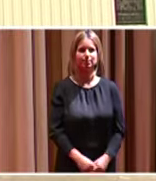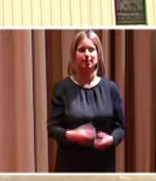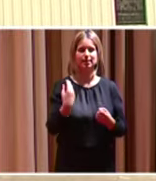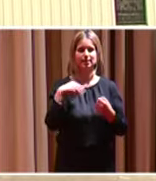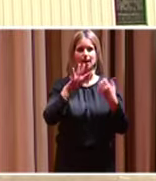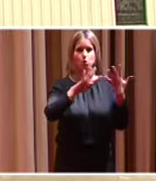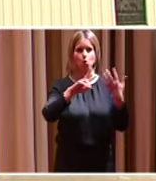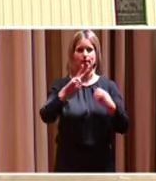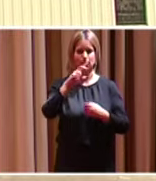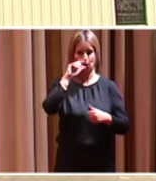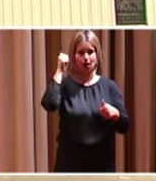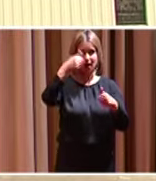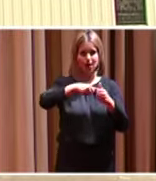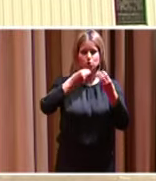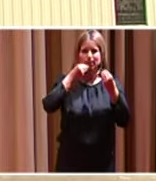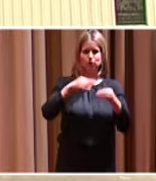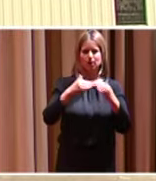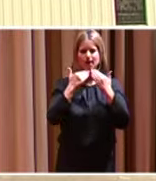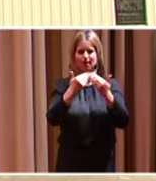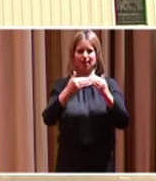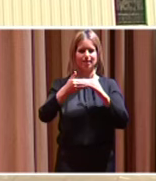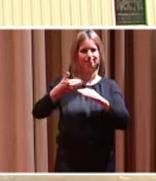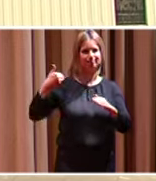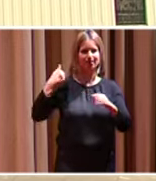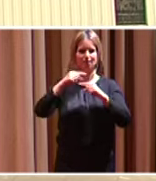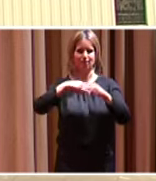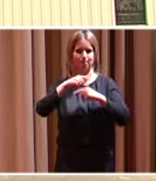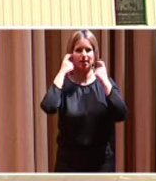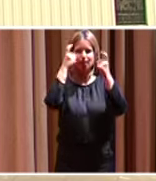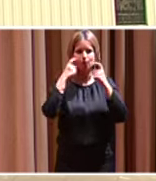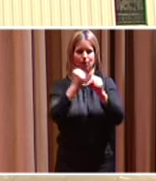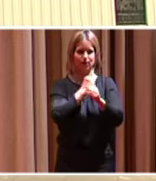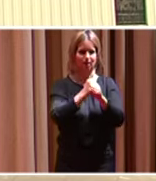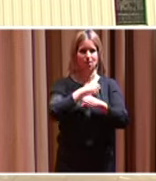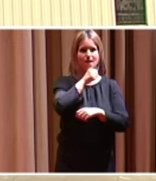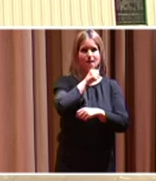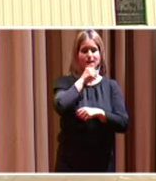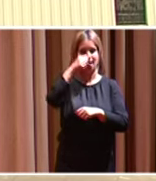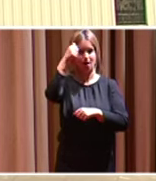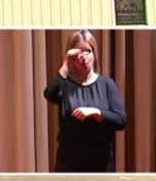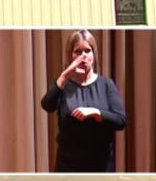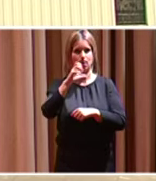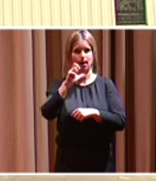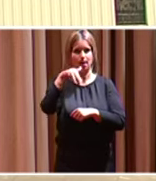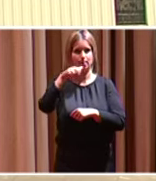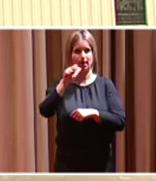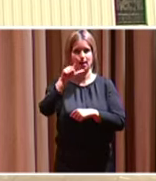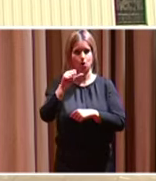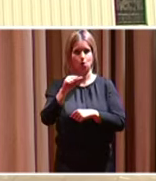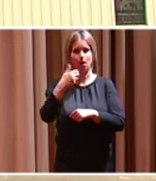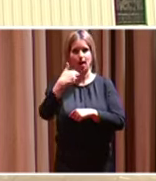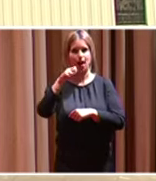Tras 92 años de historia y gracias al esfuerzo y trabajo de mi familia, abuelos Carmelo y Angustia, padres José